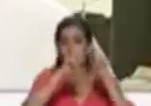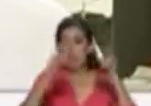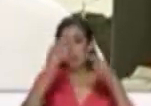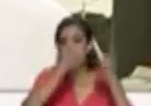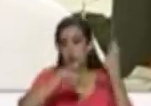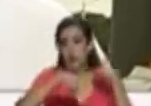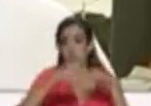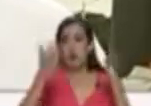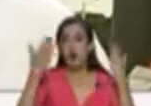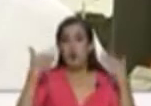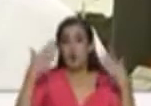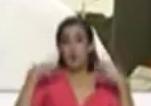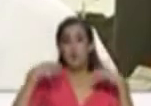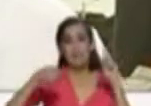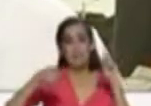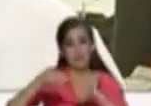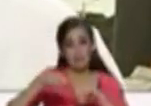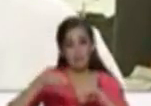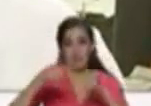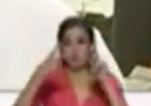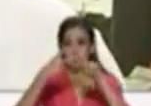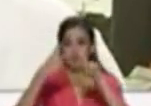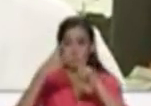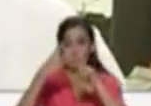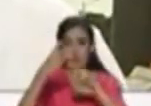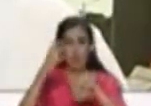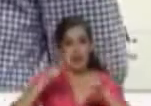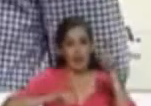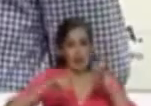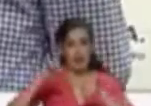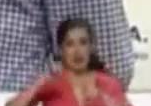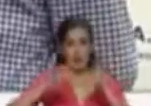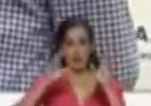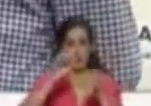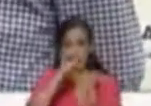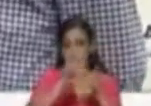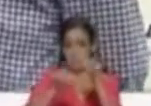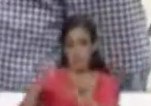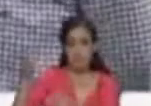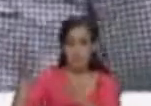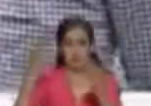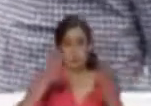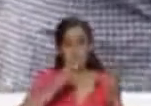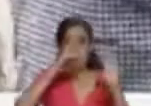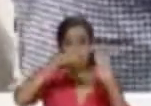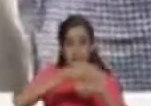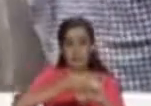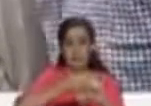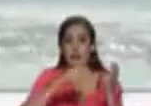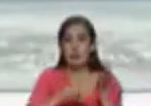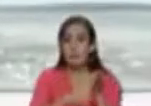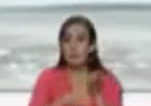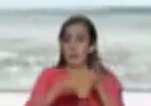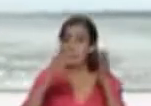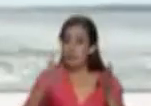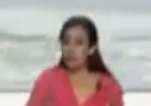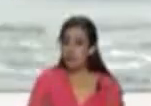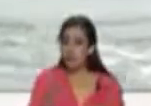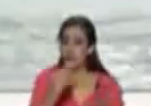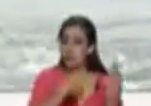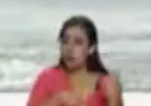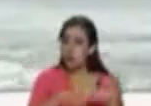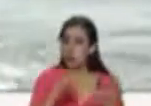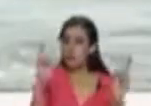tanto de Quito como Guayaquil. Según el ministro de Producción, Comercio Exterior e Inversiones, Pablo Campana, el encuentro con